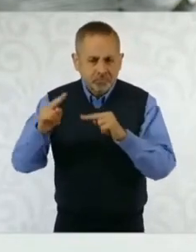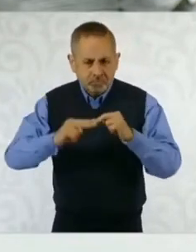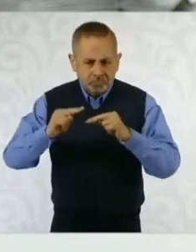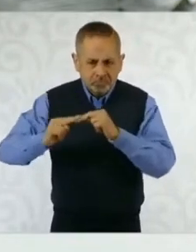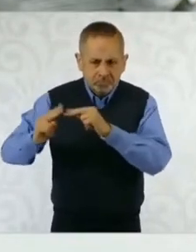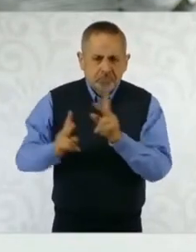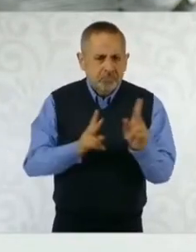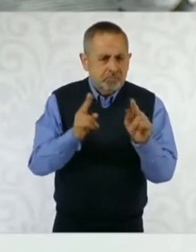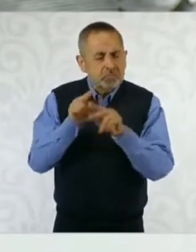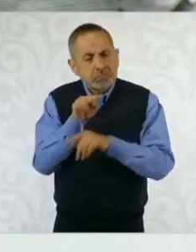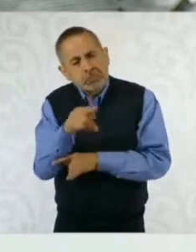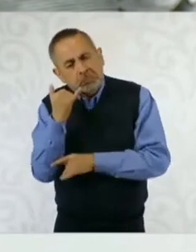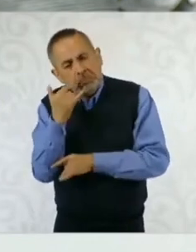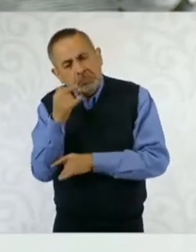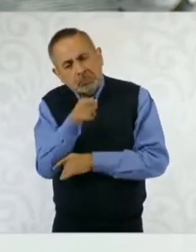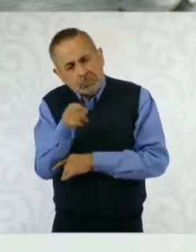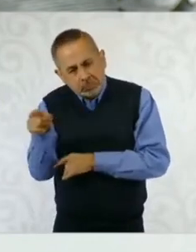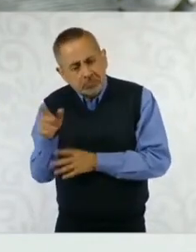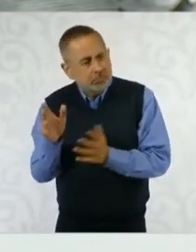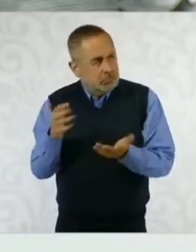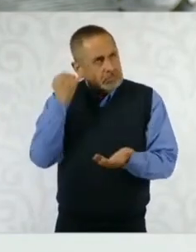producir